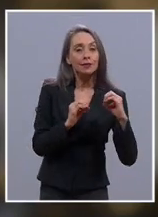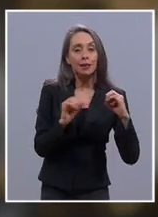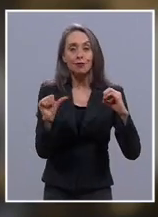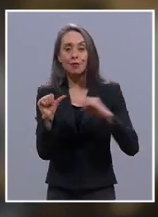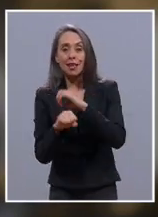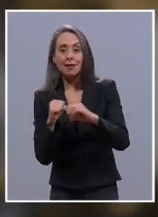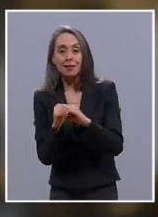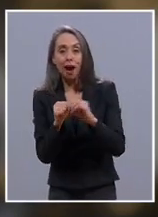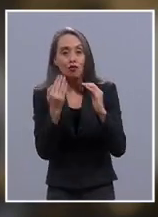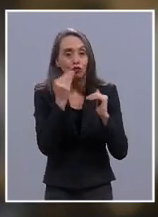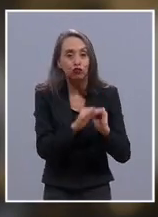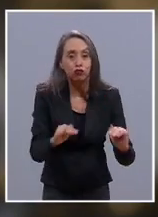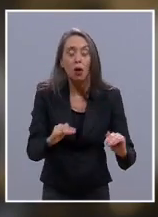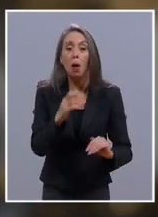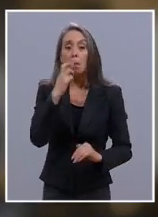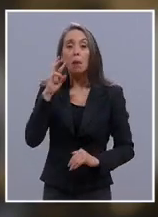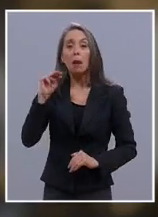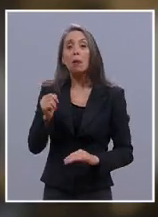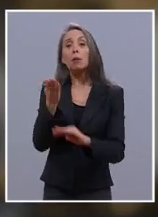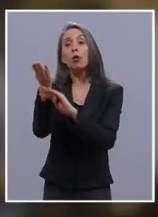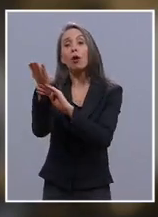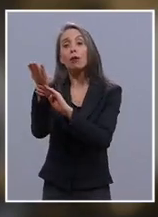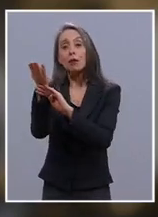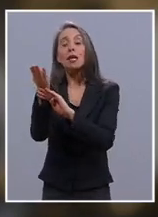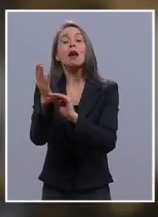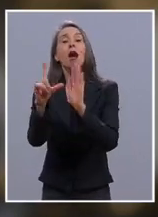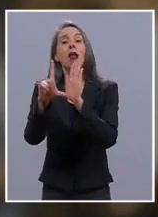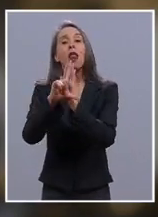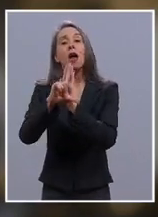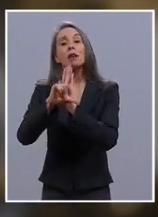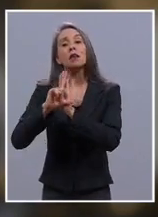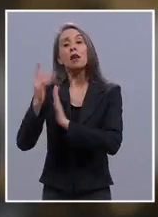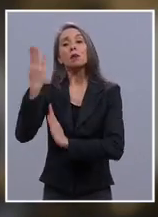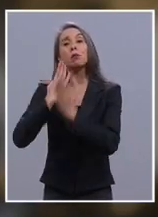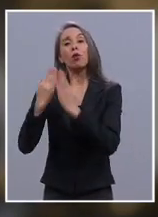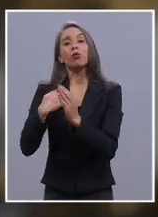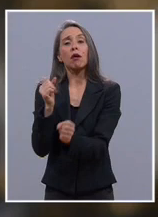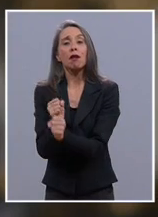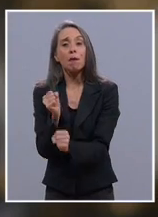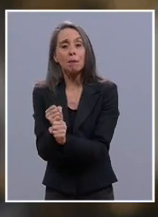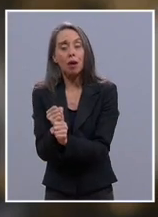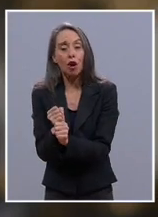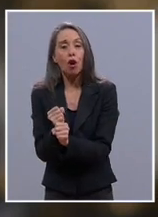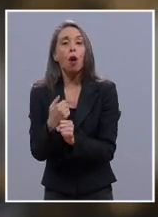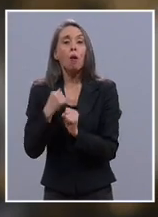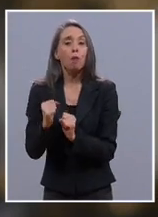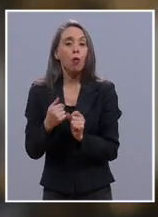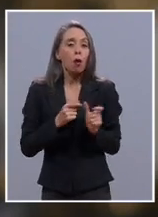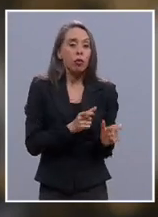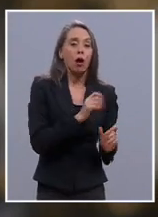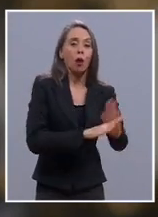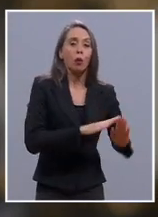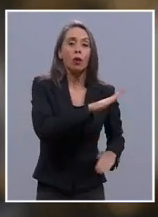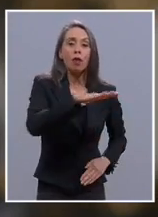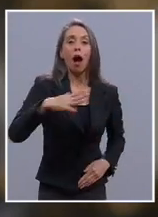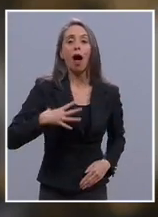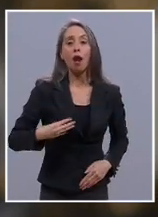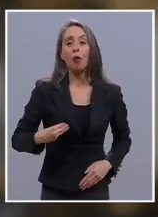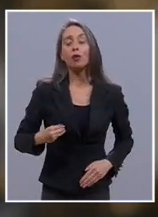podrán acogerse a la ley de protección del empleo y cuidar así a sus niños como ellos lo